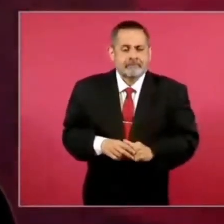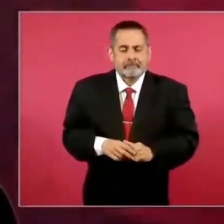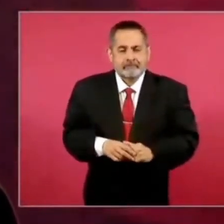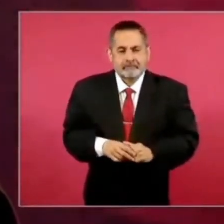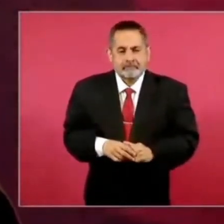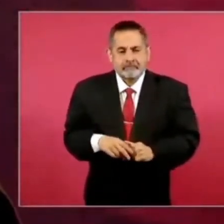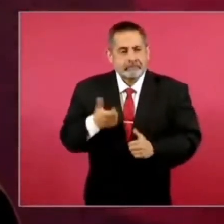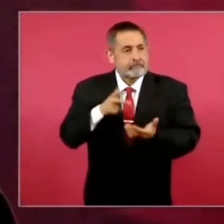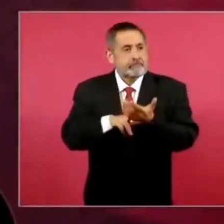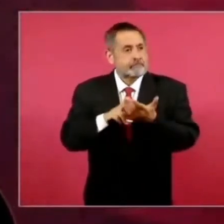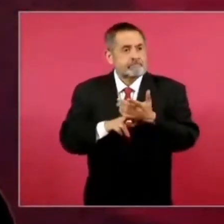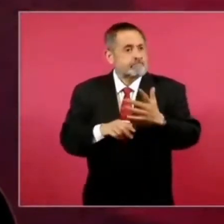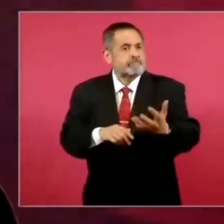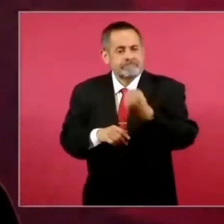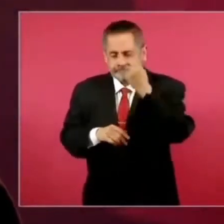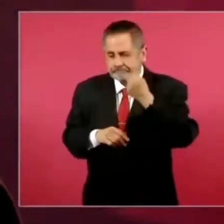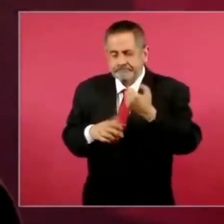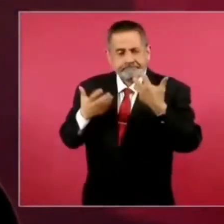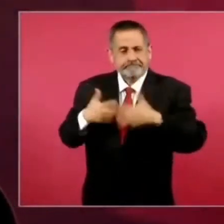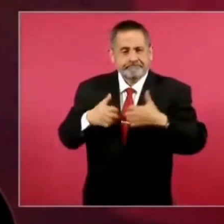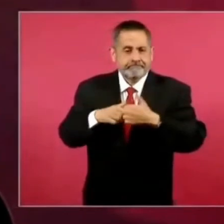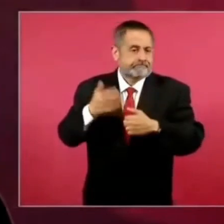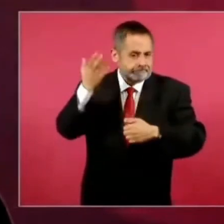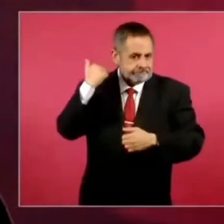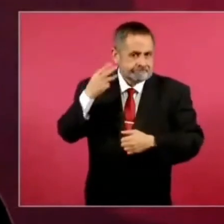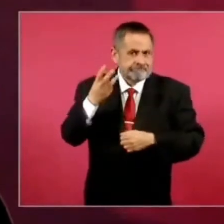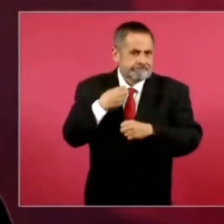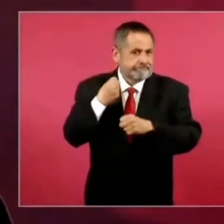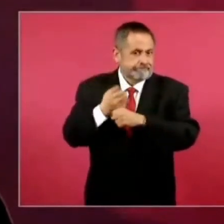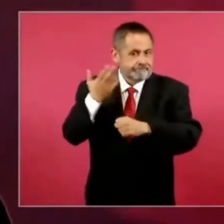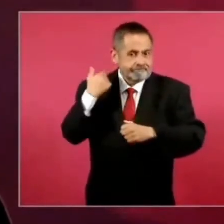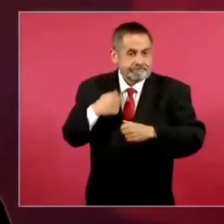el precio en ese entonces.